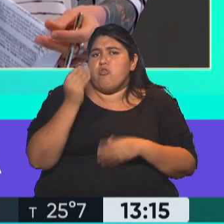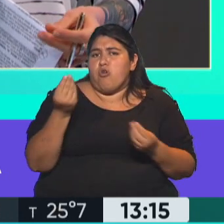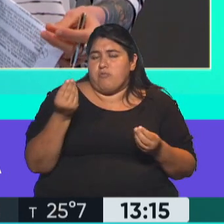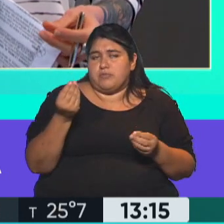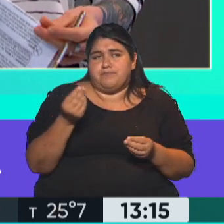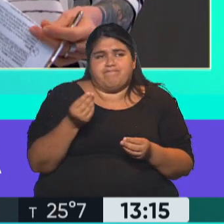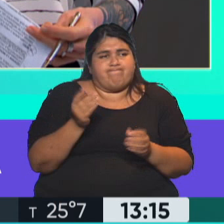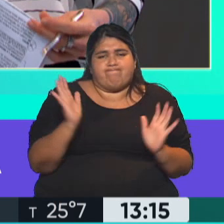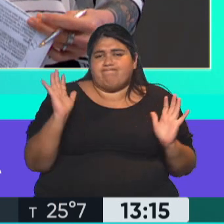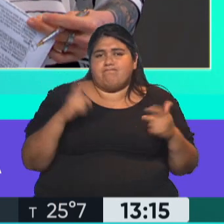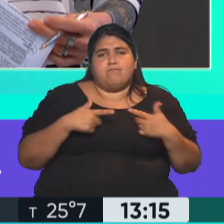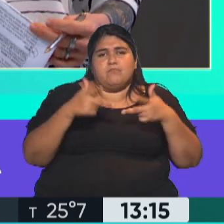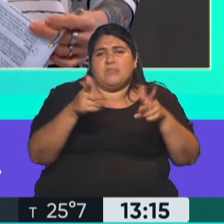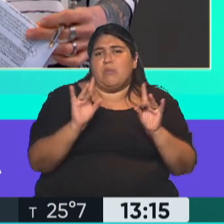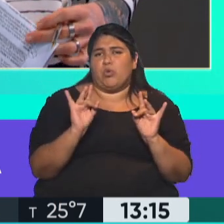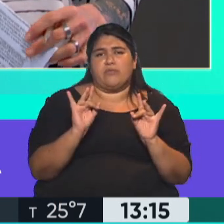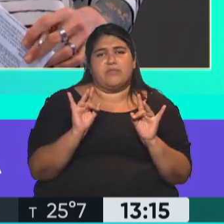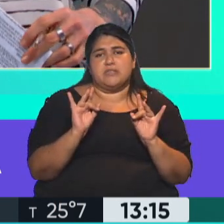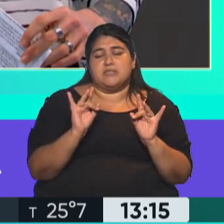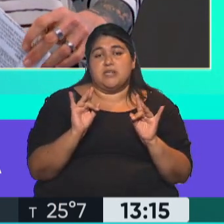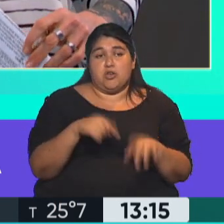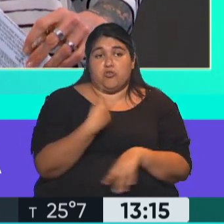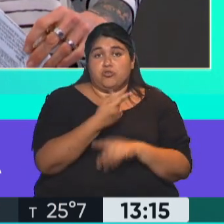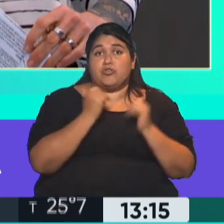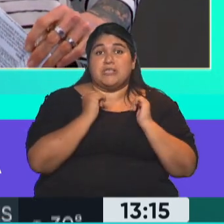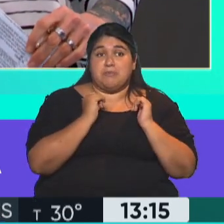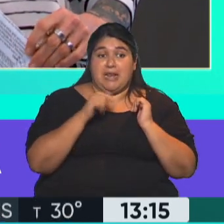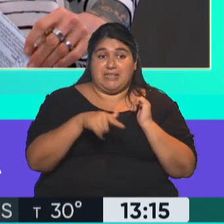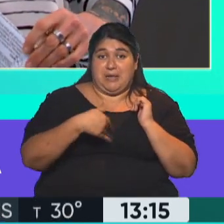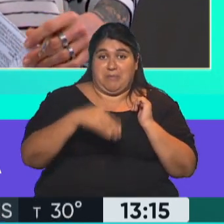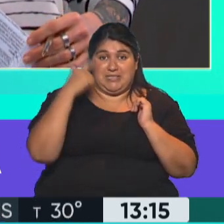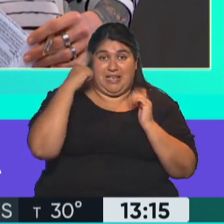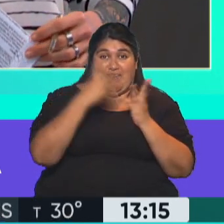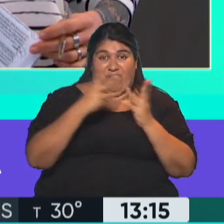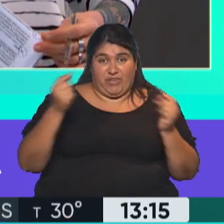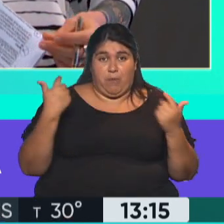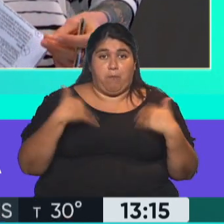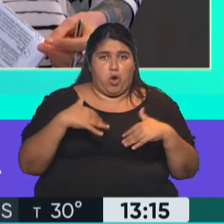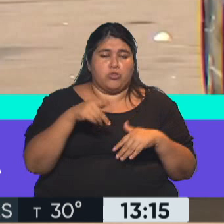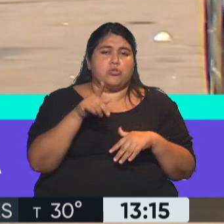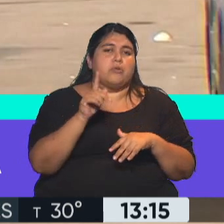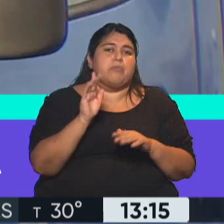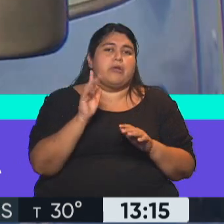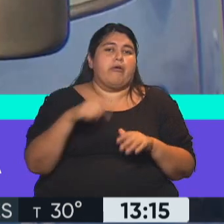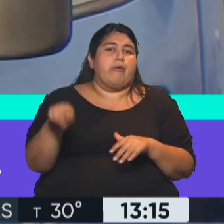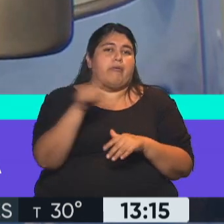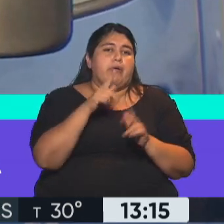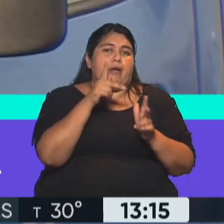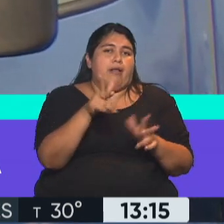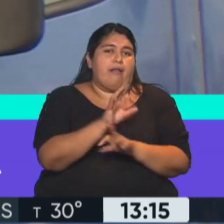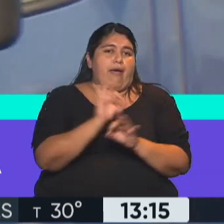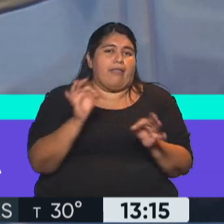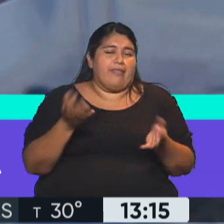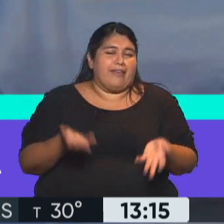difícil decirlo, te digo la verdad, es muy difícil decirlo. Nosotros esperamos que esto se termine pronto, pero la verdad que nadie lo puede decir. Como te decía